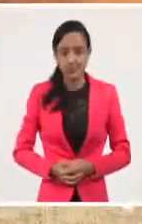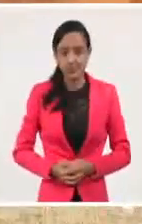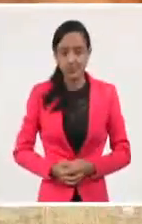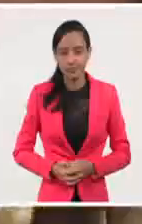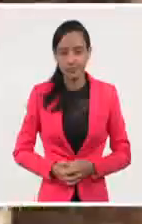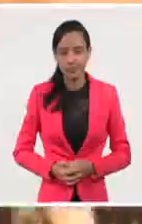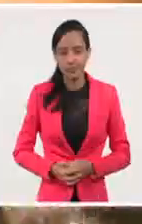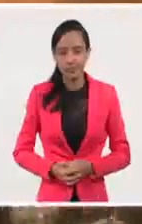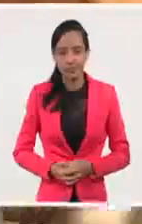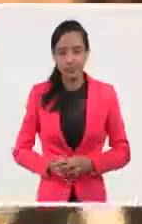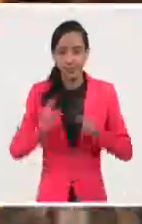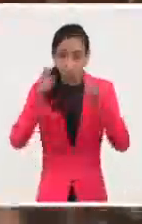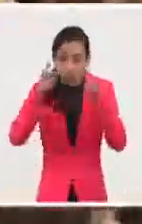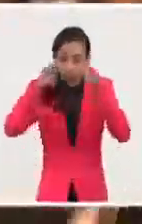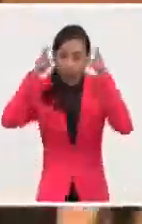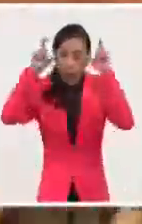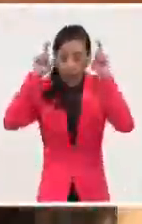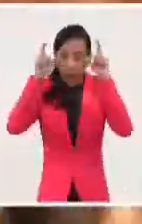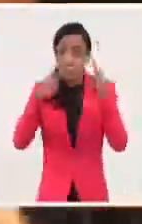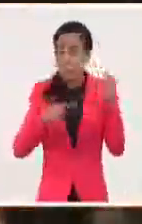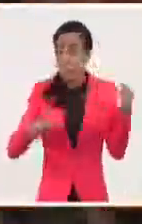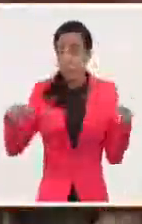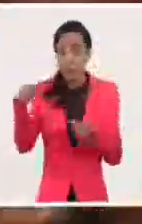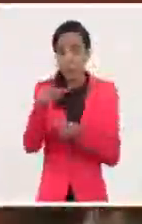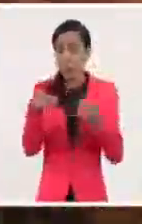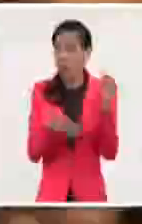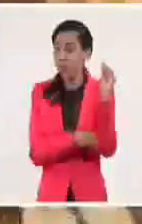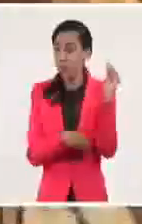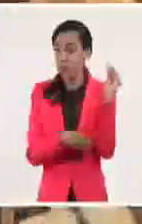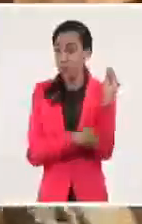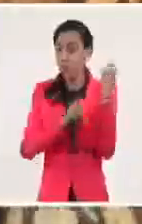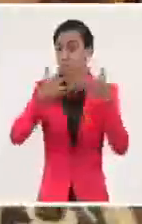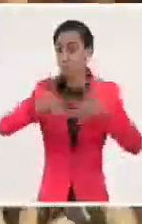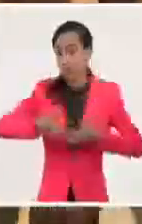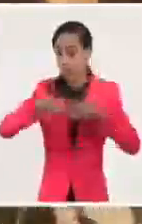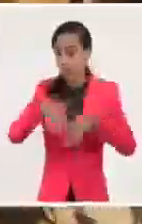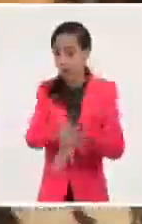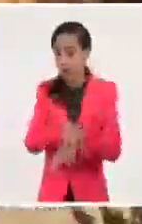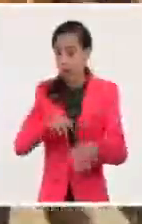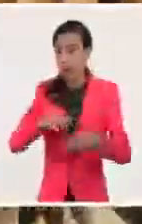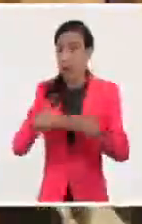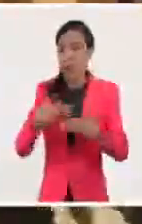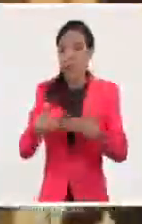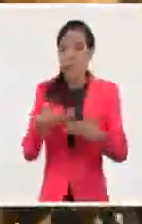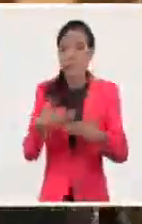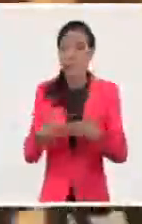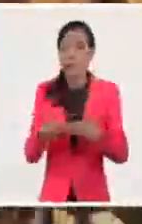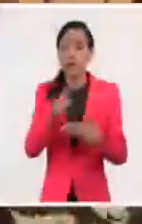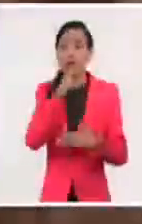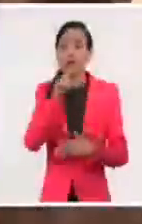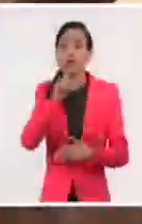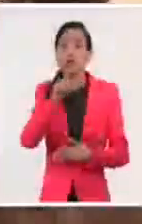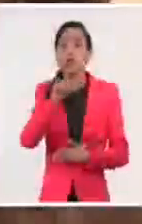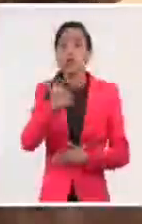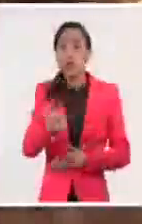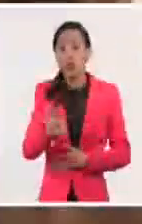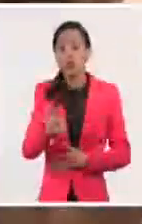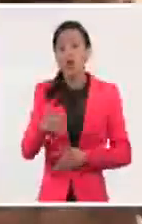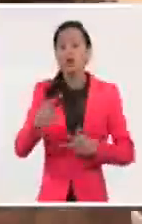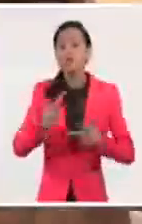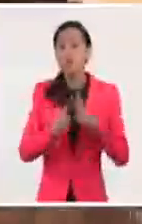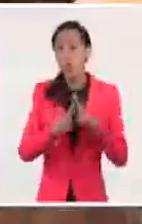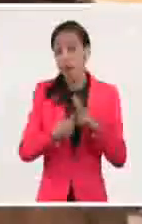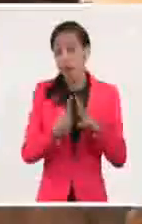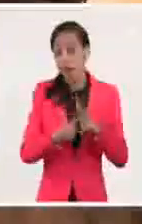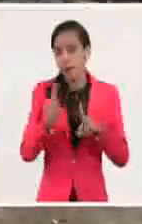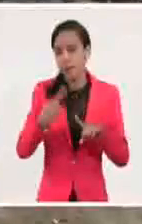Aunque el ganado vacuno constituye la principal fortaleza en la producción animal de la empresa agropecuaria Obdulio Morales de Yaguajay, la entidad